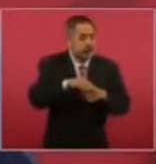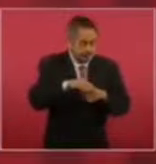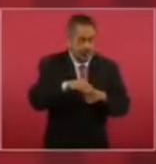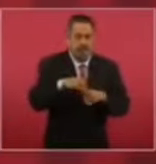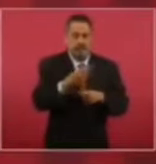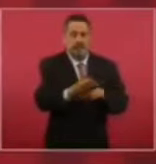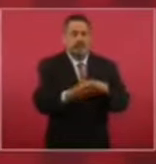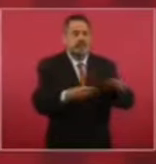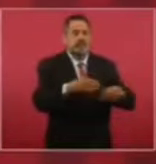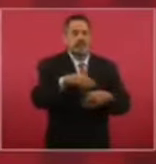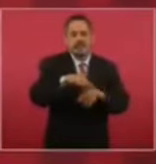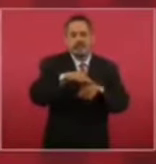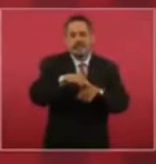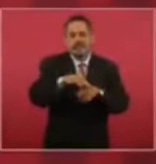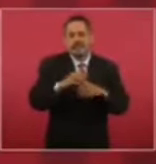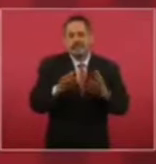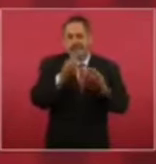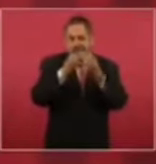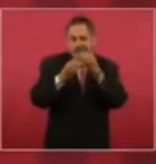Entonces,